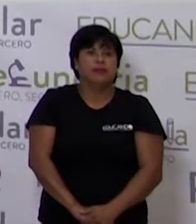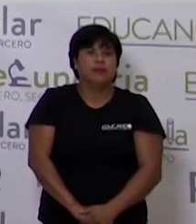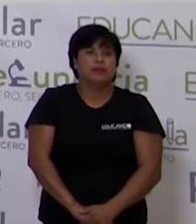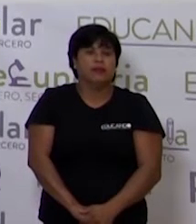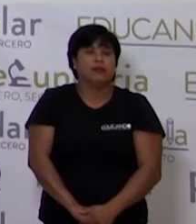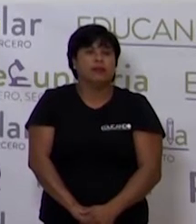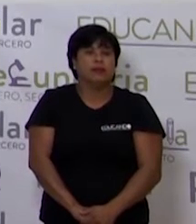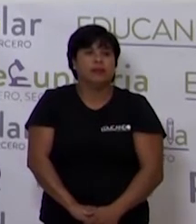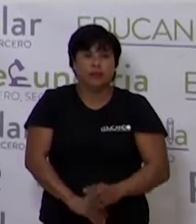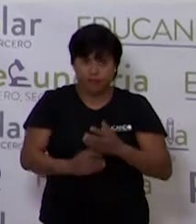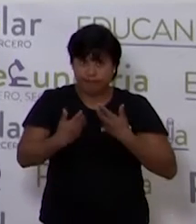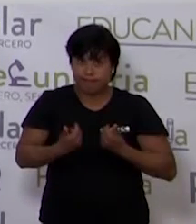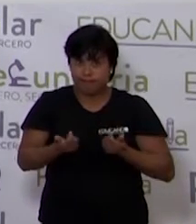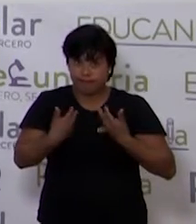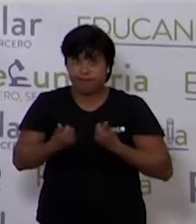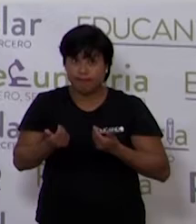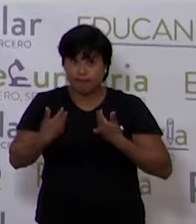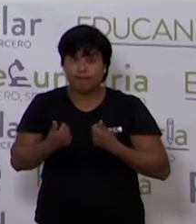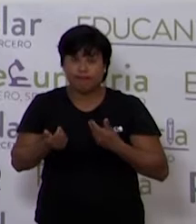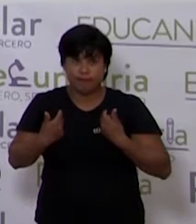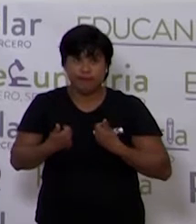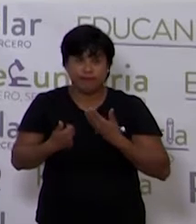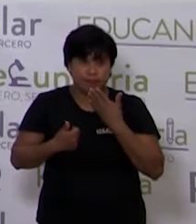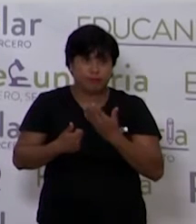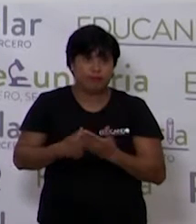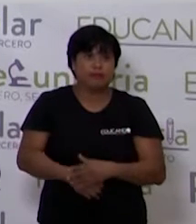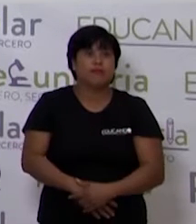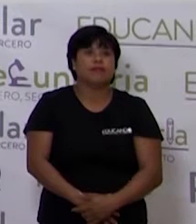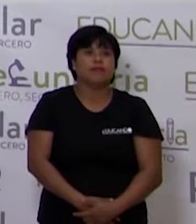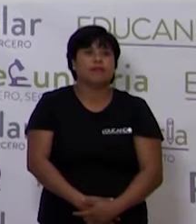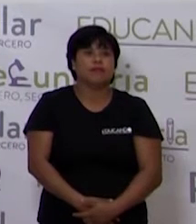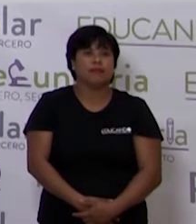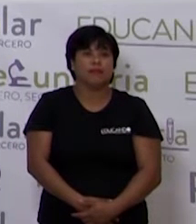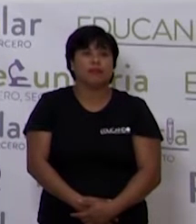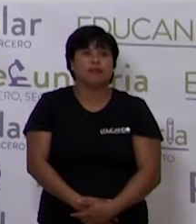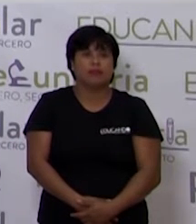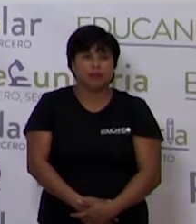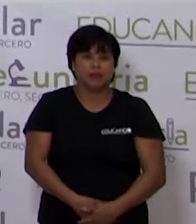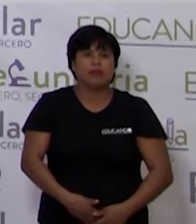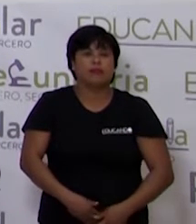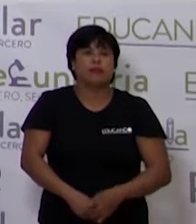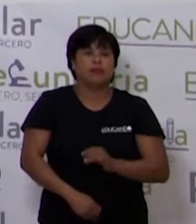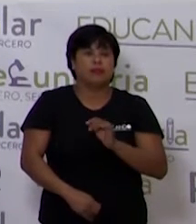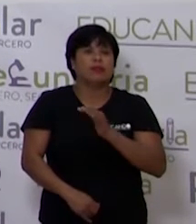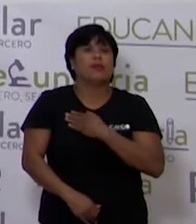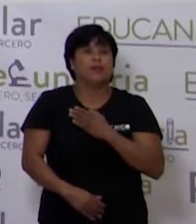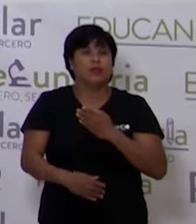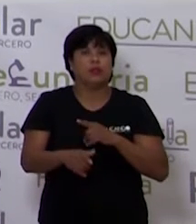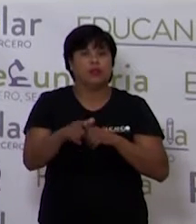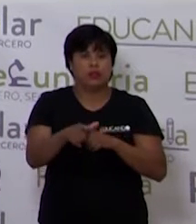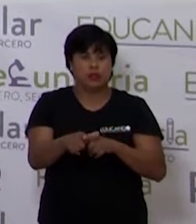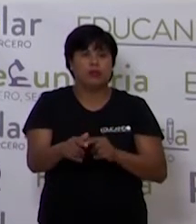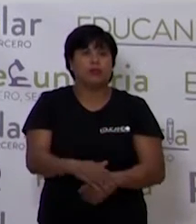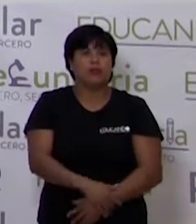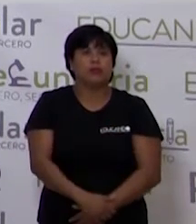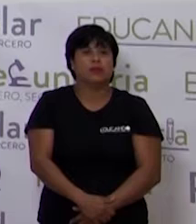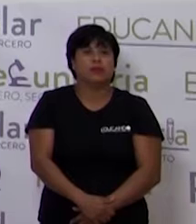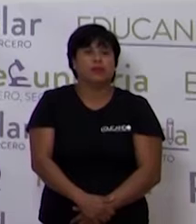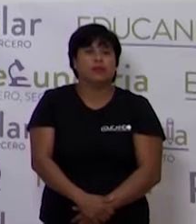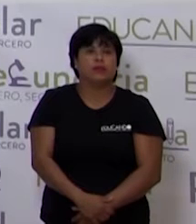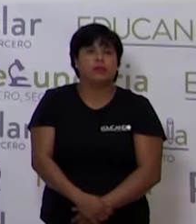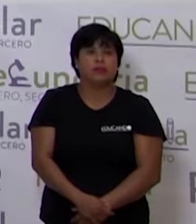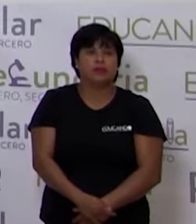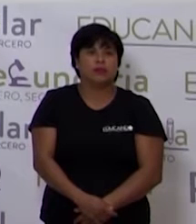¿Sí? ¿Vamos entendiendo? ¿Está bien? ¿Sí? Bueno, adelante entonces.